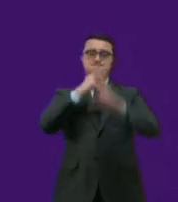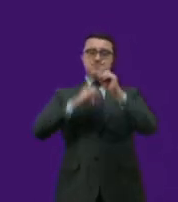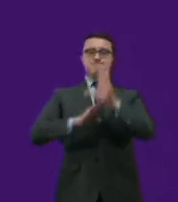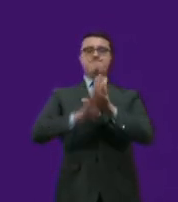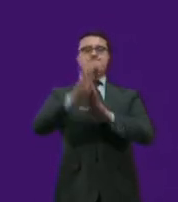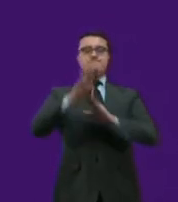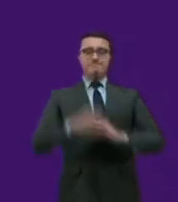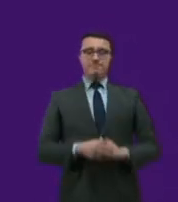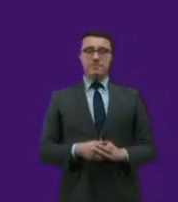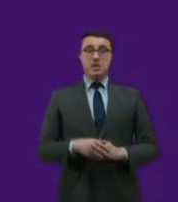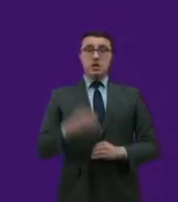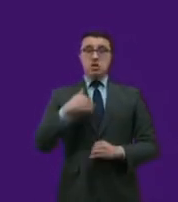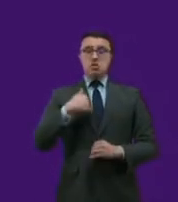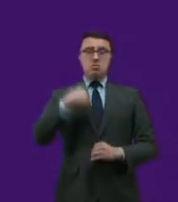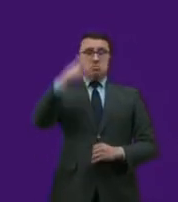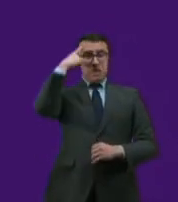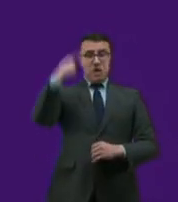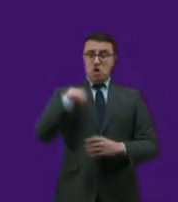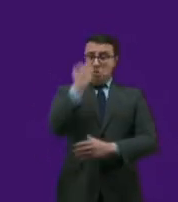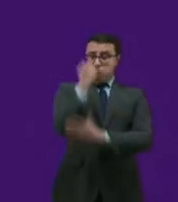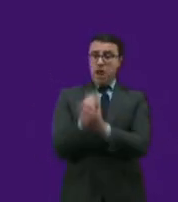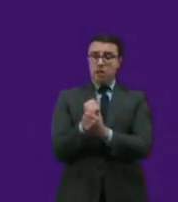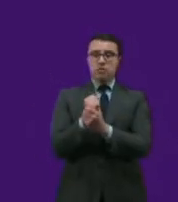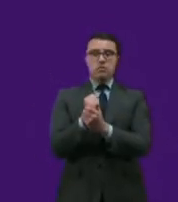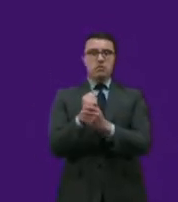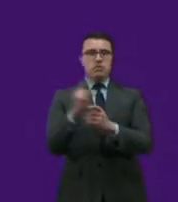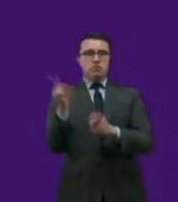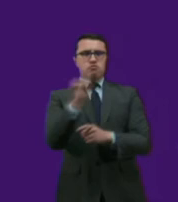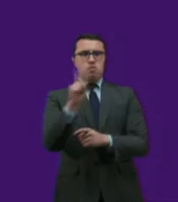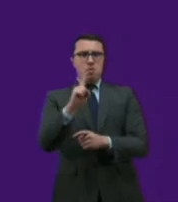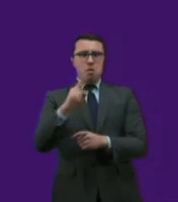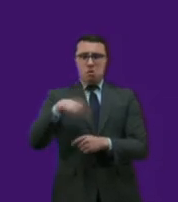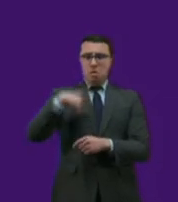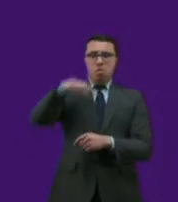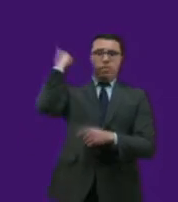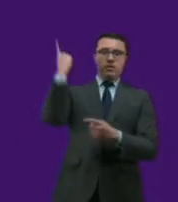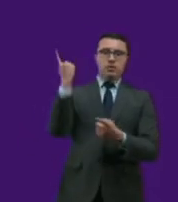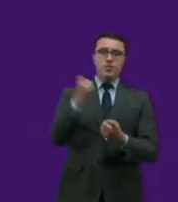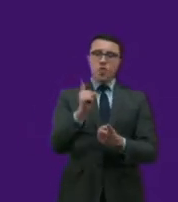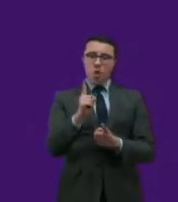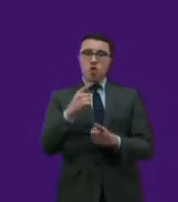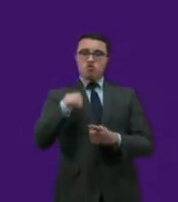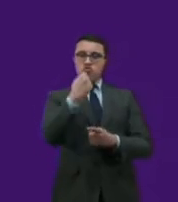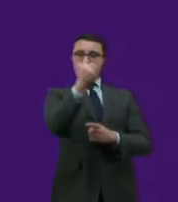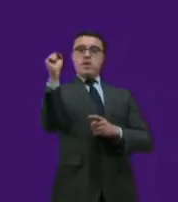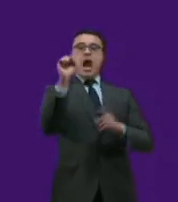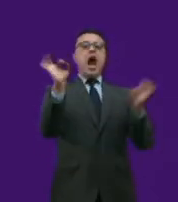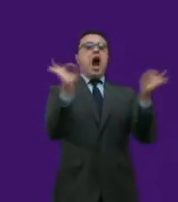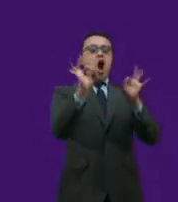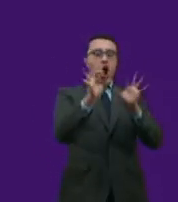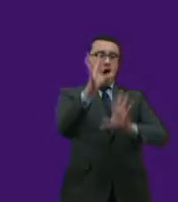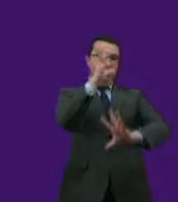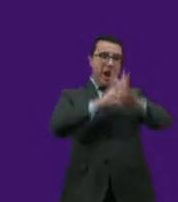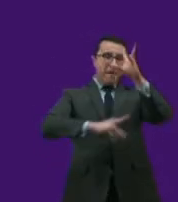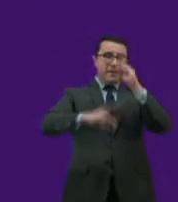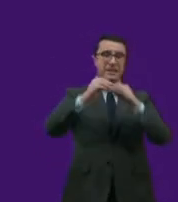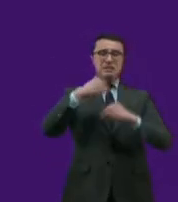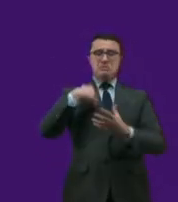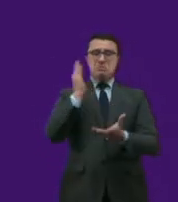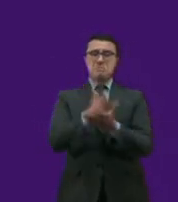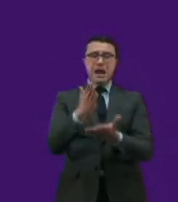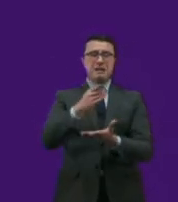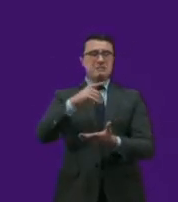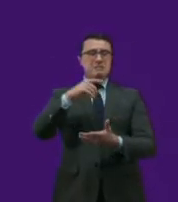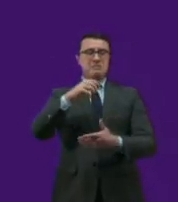Yo nunca pierdo. Yo gano o aprendo. Y eso es clave. Entonces, todos esos errores y los fallos hay que convertirlos